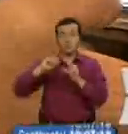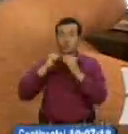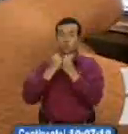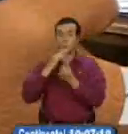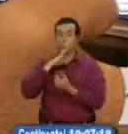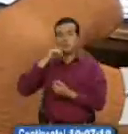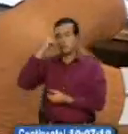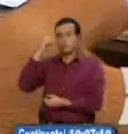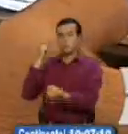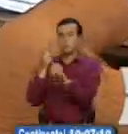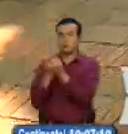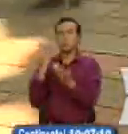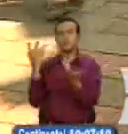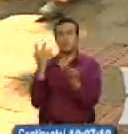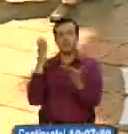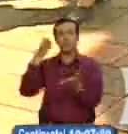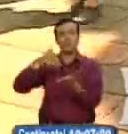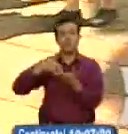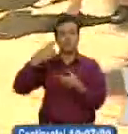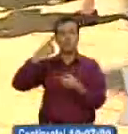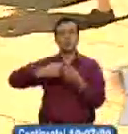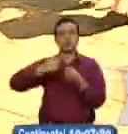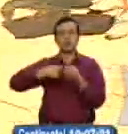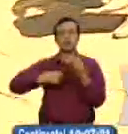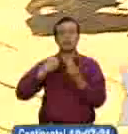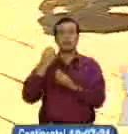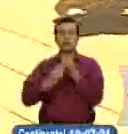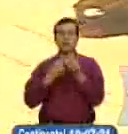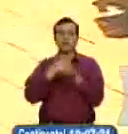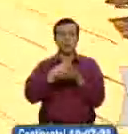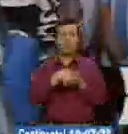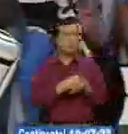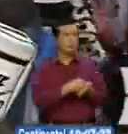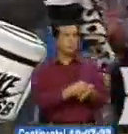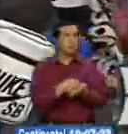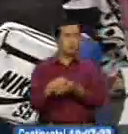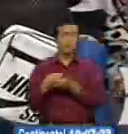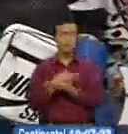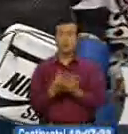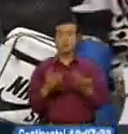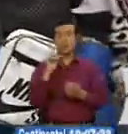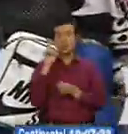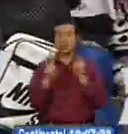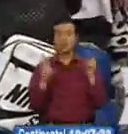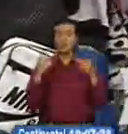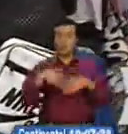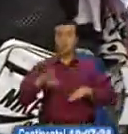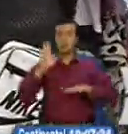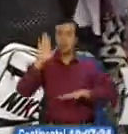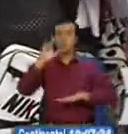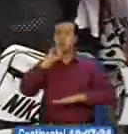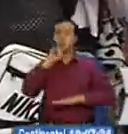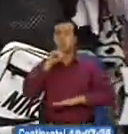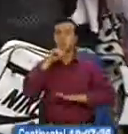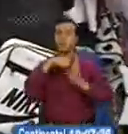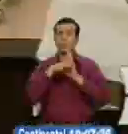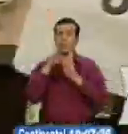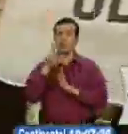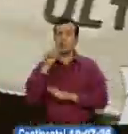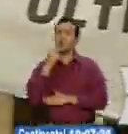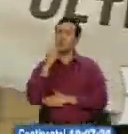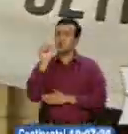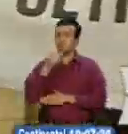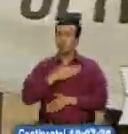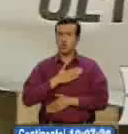Rafael Contigo Siempre volvió a salir al centro histórico de la capital a receptar rúbricas. Entre ellas unas que habían sido comprometidas por parte de Guillermo Lasso,